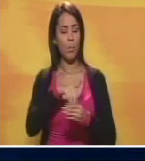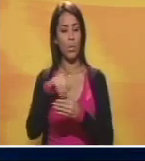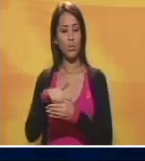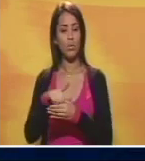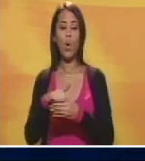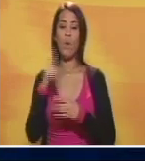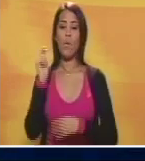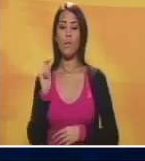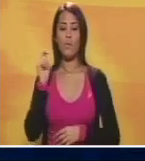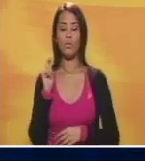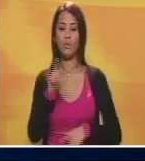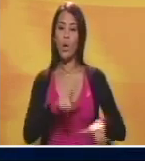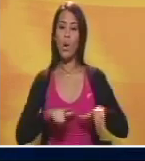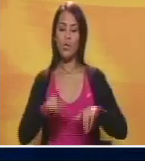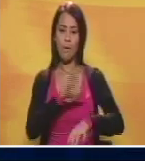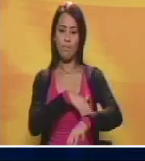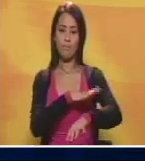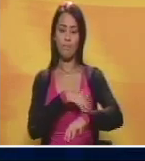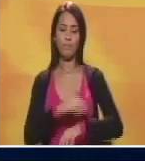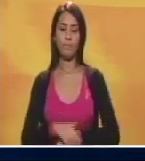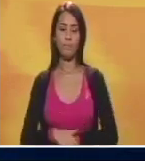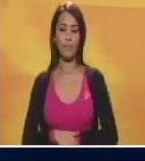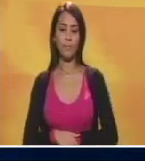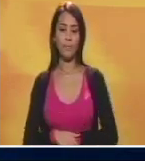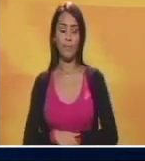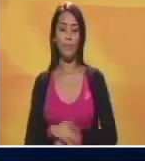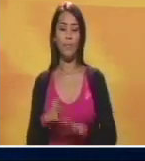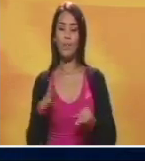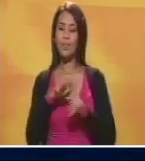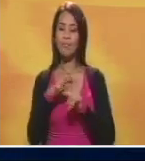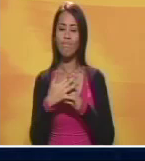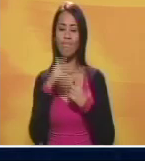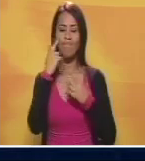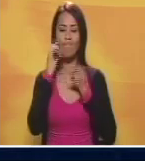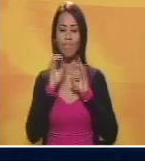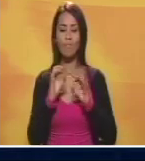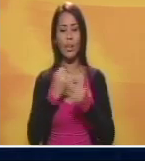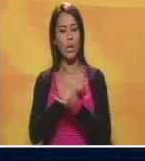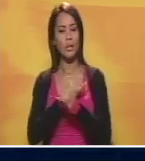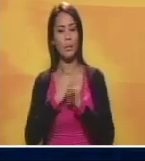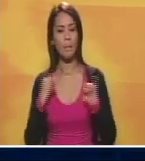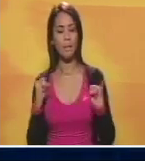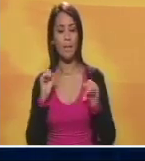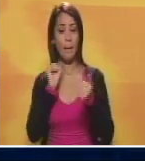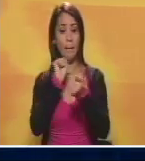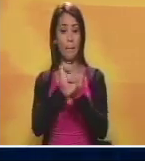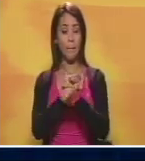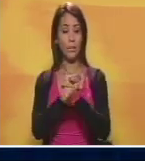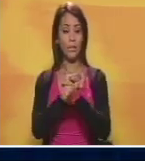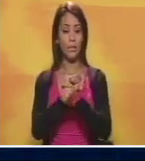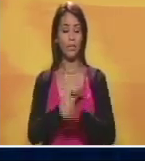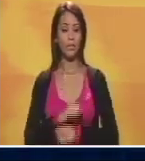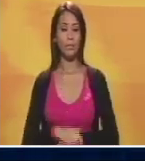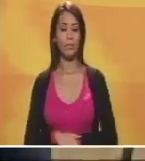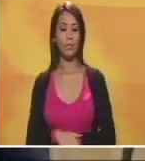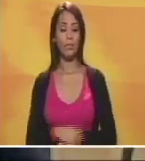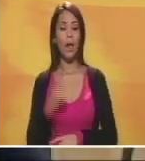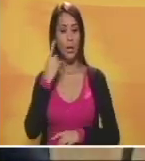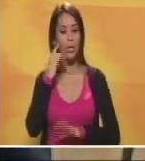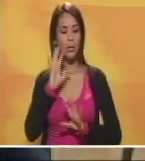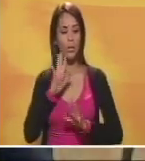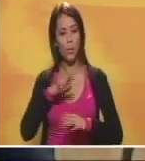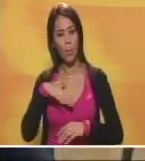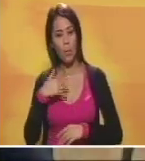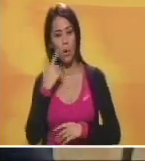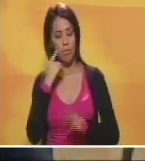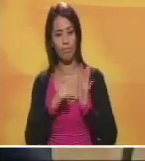diputado regional. A su juicio, su situación se asimila a los de independentistas en prisión preventiva, a los que sí se les ha